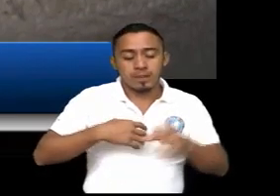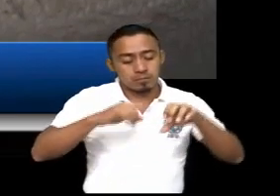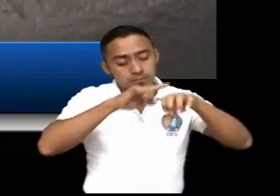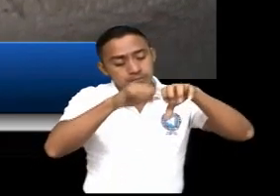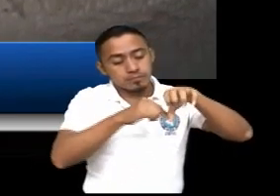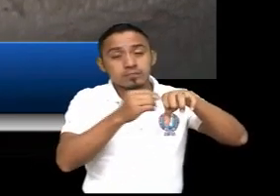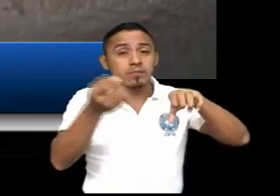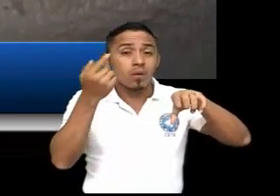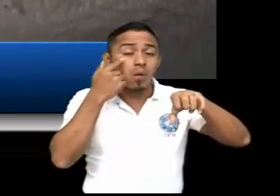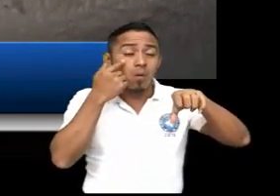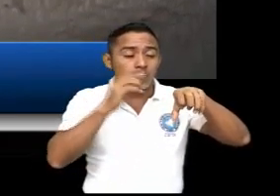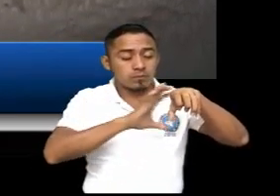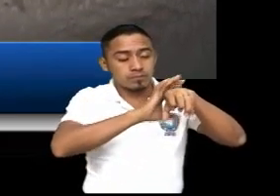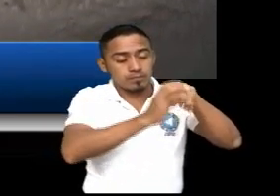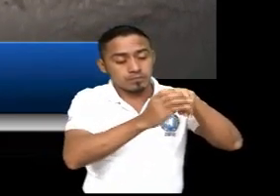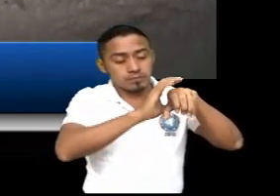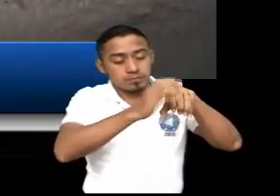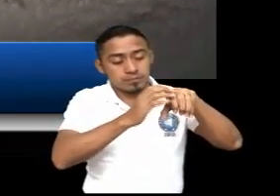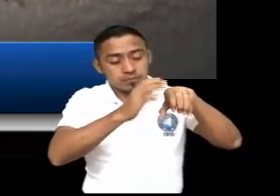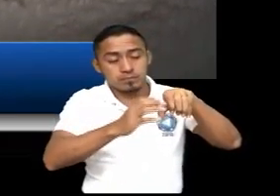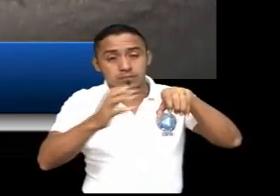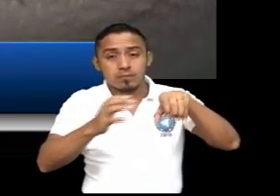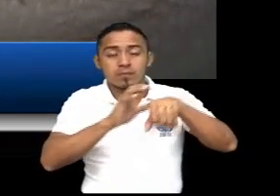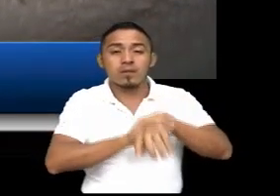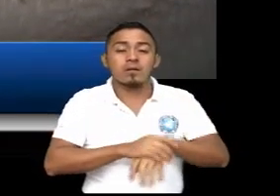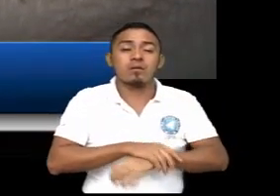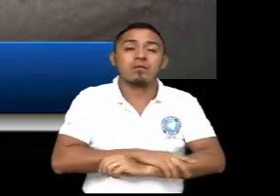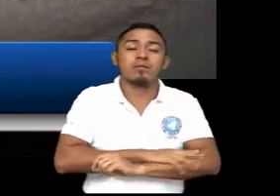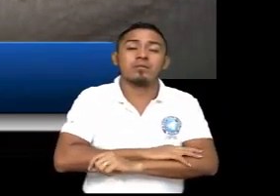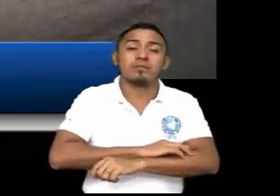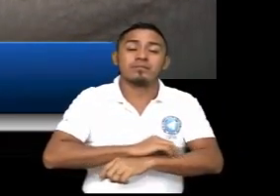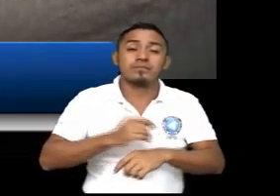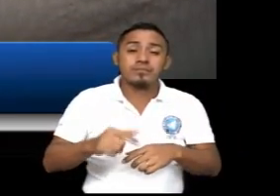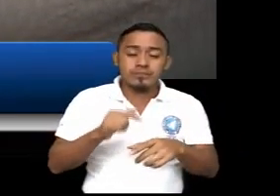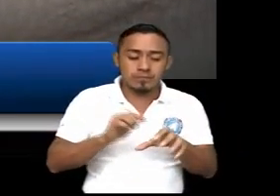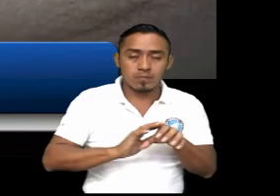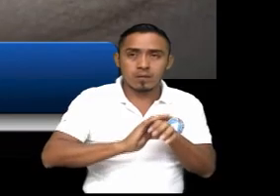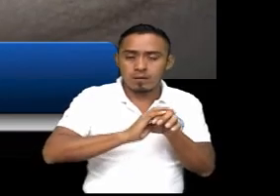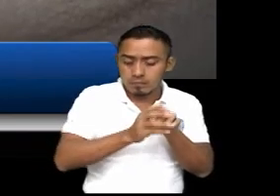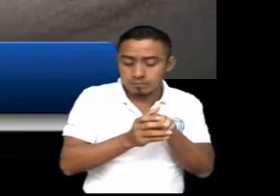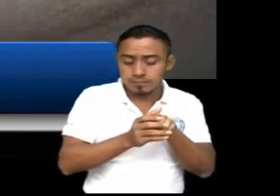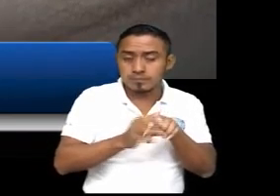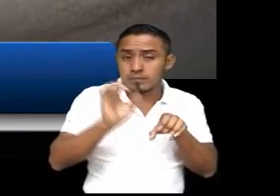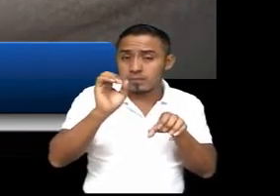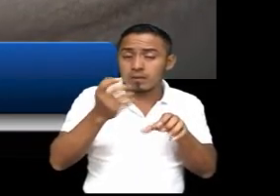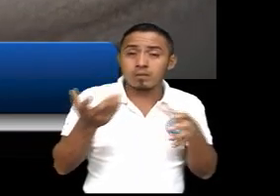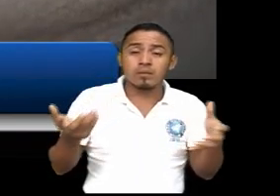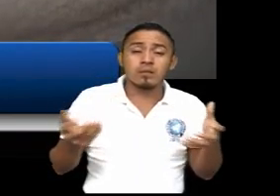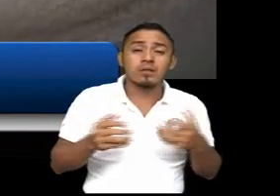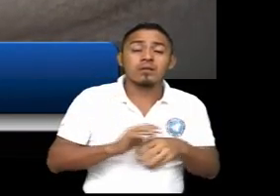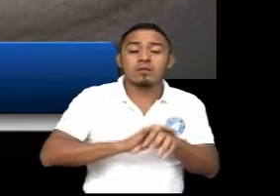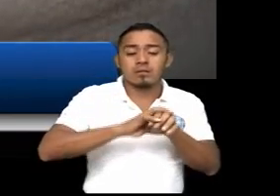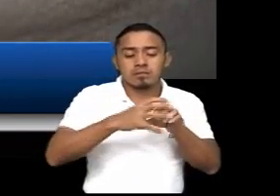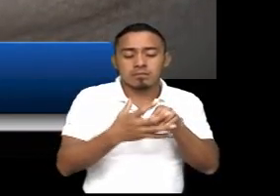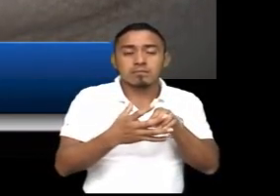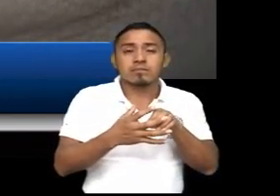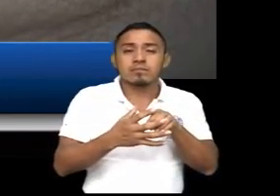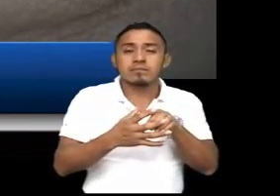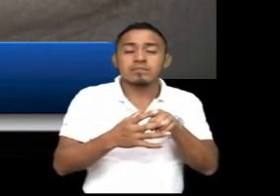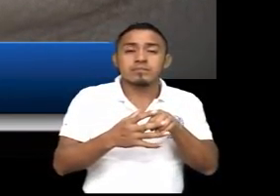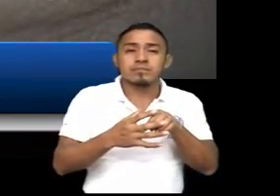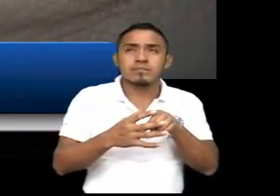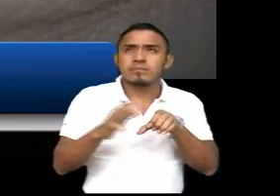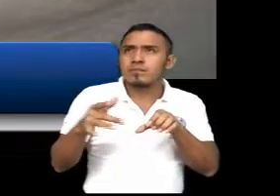permiten visualizar. Nosotros tenemos un lente natural y se llama cristalino. Entonces, este lente, por lo general, que es esto que está detrás.